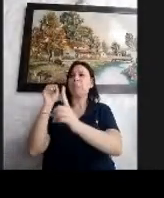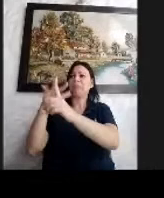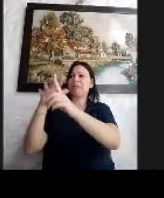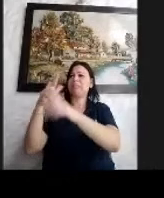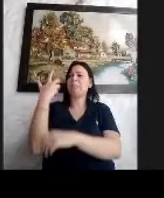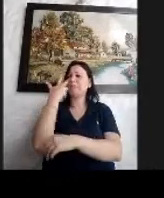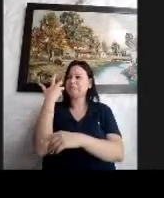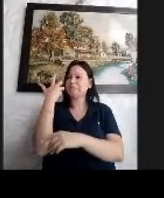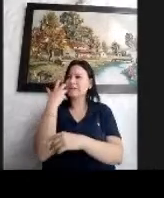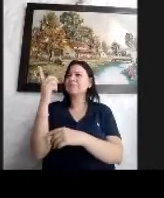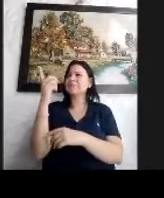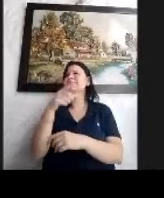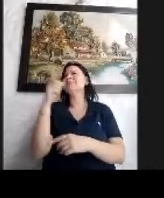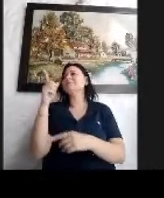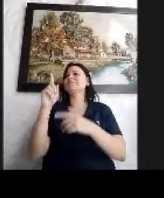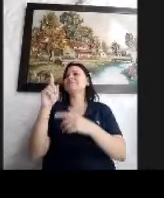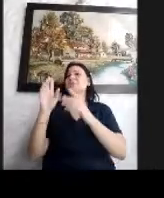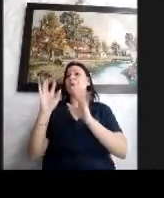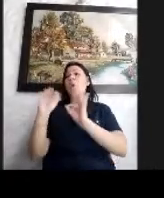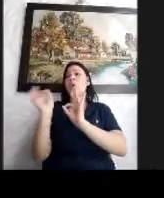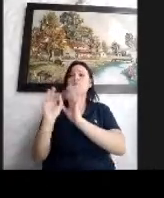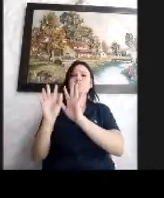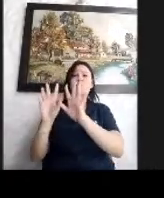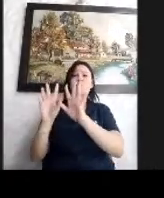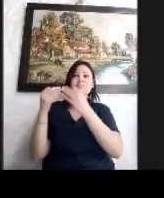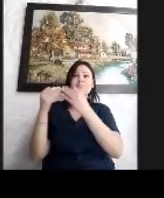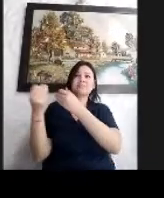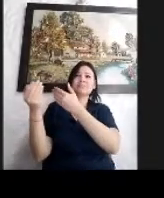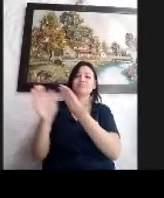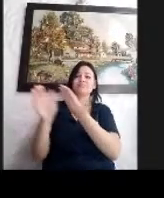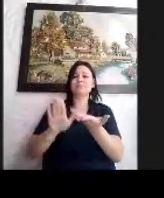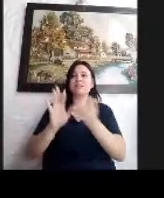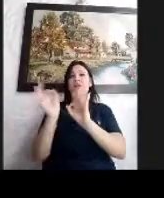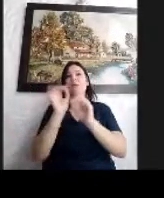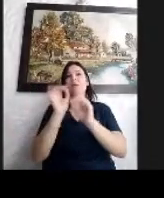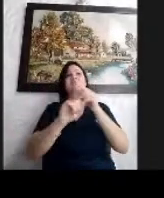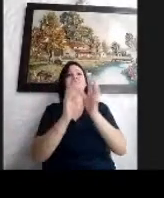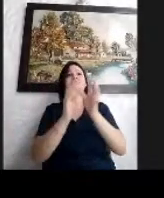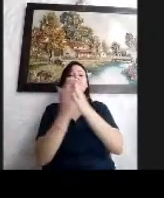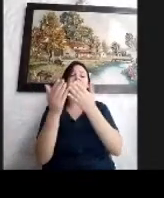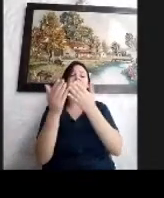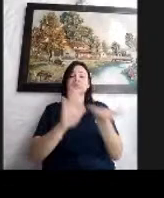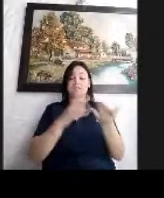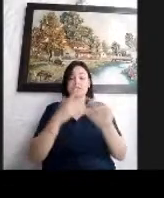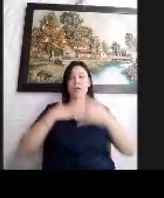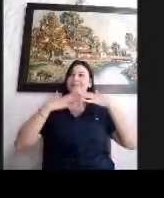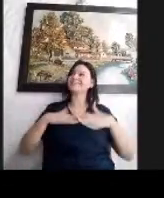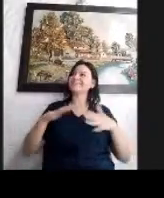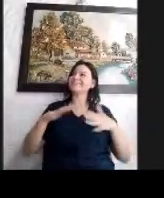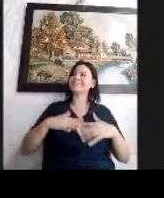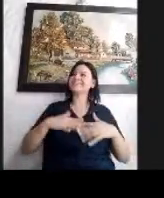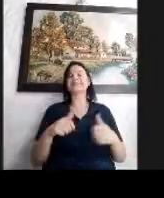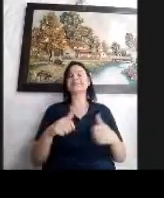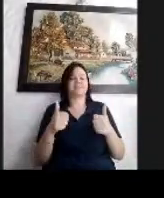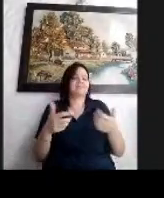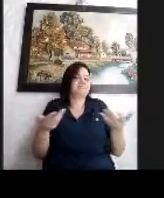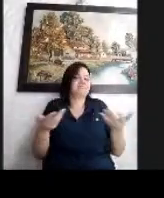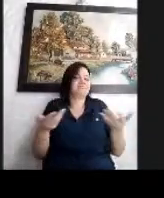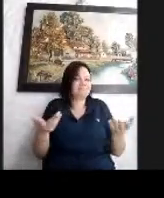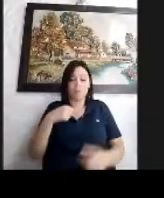familiares y a sus amigos. Es muy difícil mantenerse en calma y de tal manera mantenerse en paz.